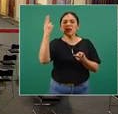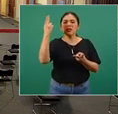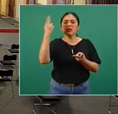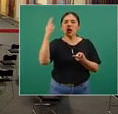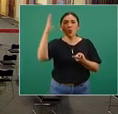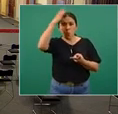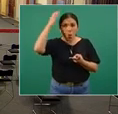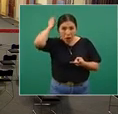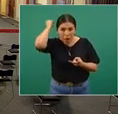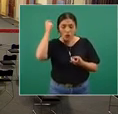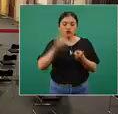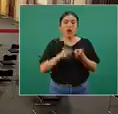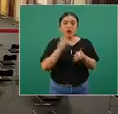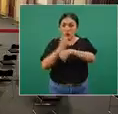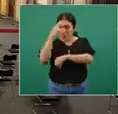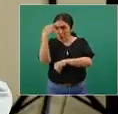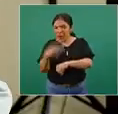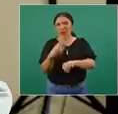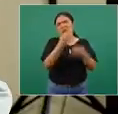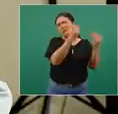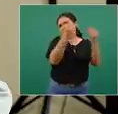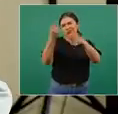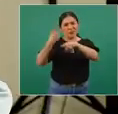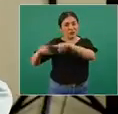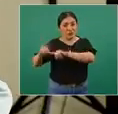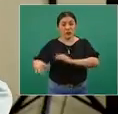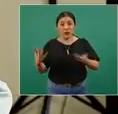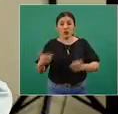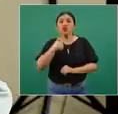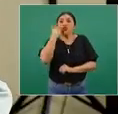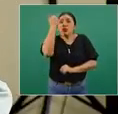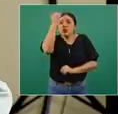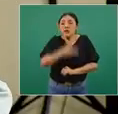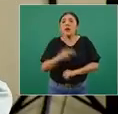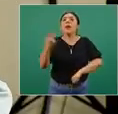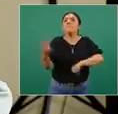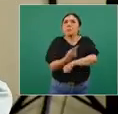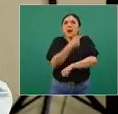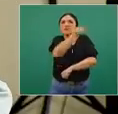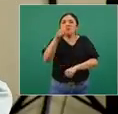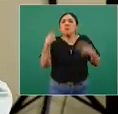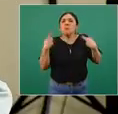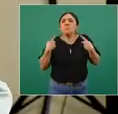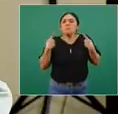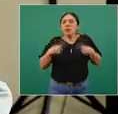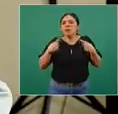de Morelos, del Estado de México y de otras varias, ¿no? Entonces, pues bueno, saber qué va a pasar con ellos.